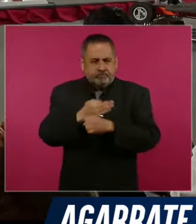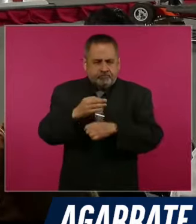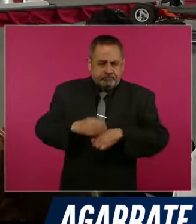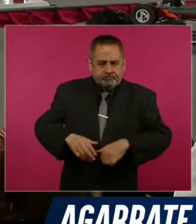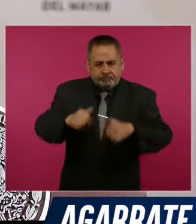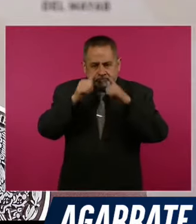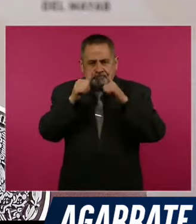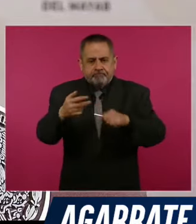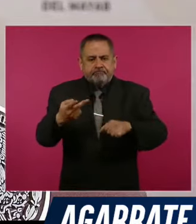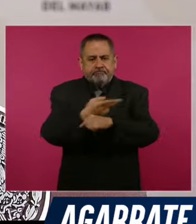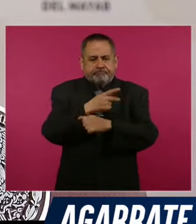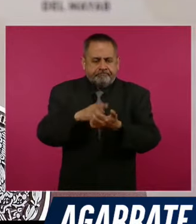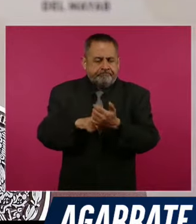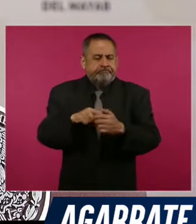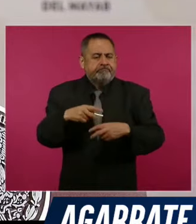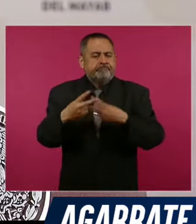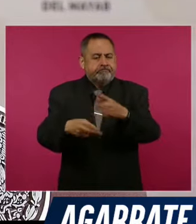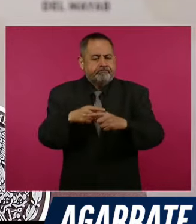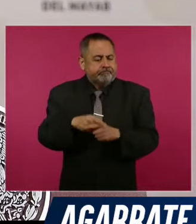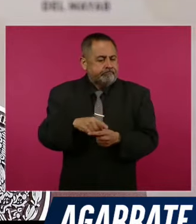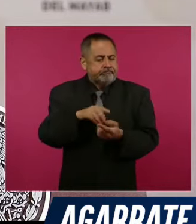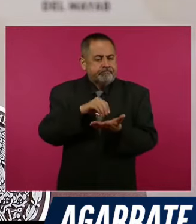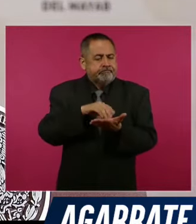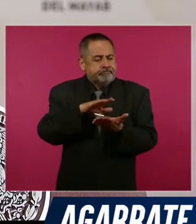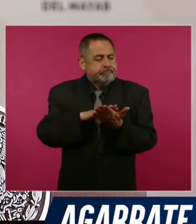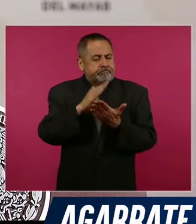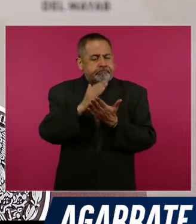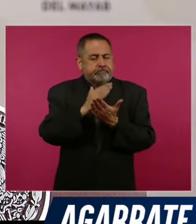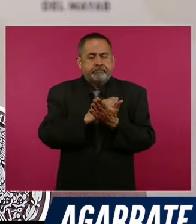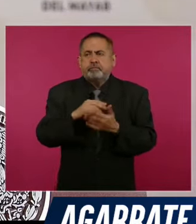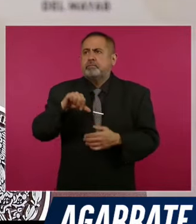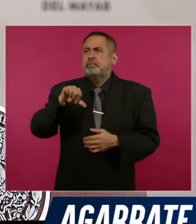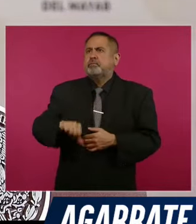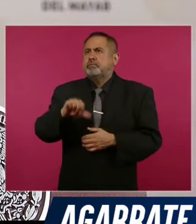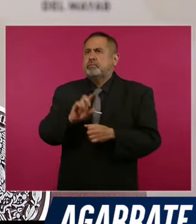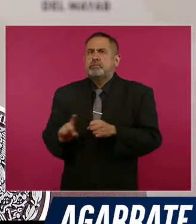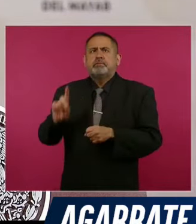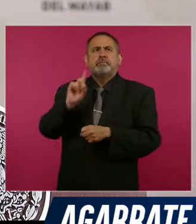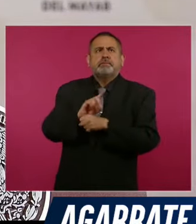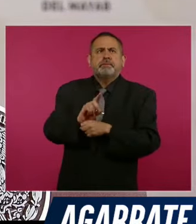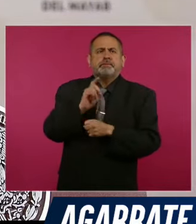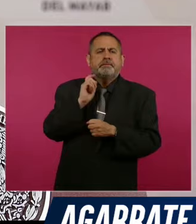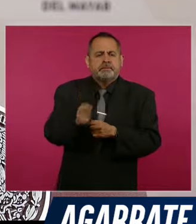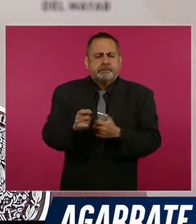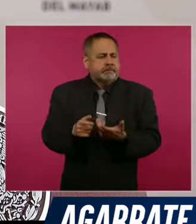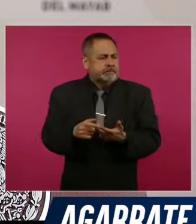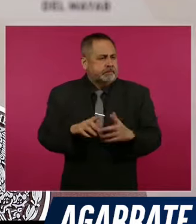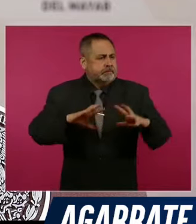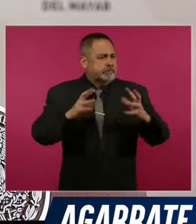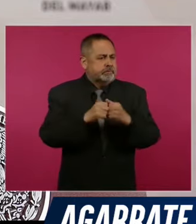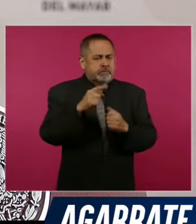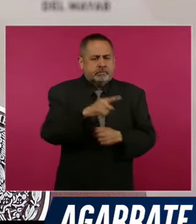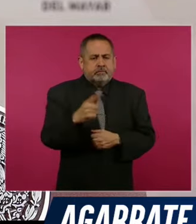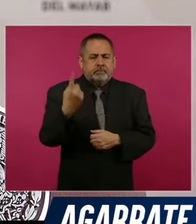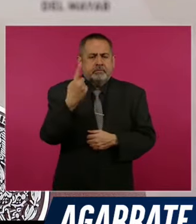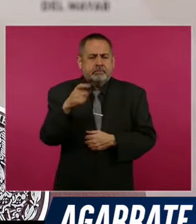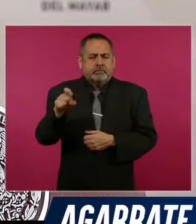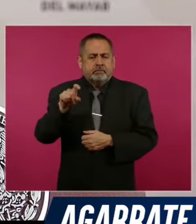el problema el registro hasta el día de hoy es de